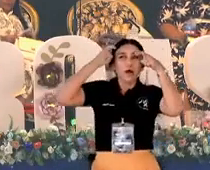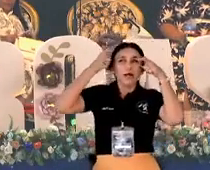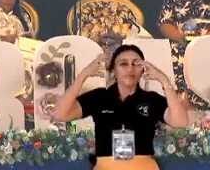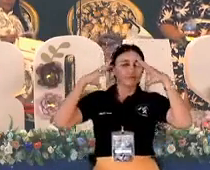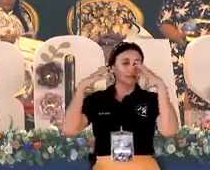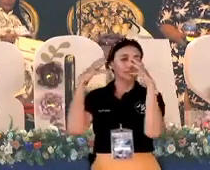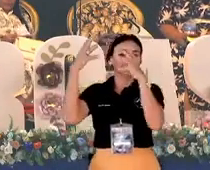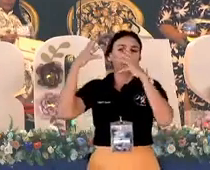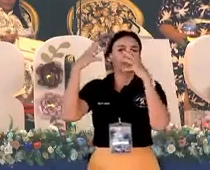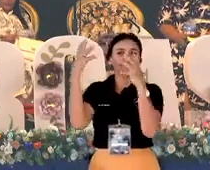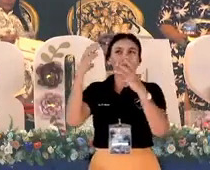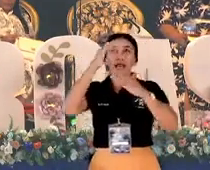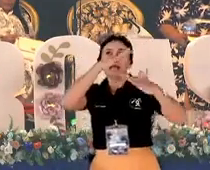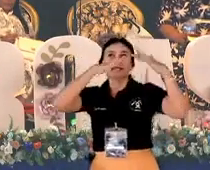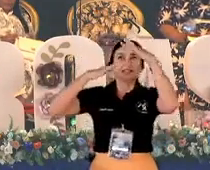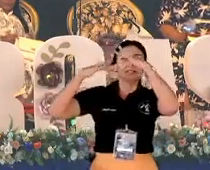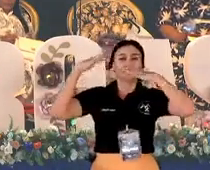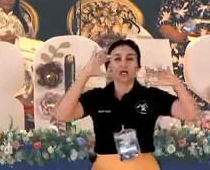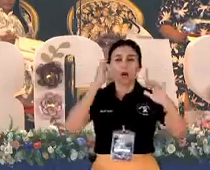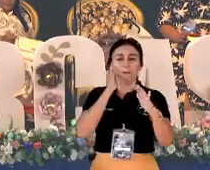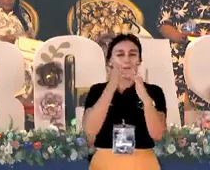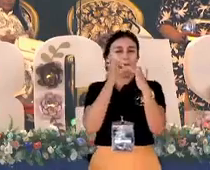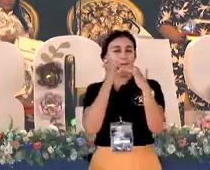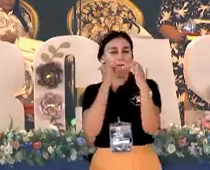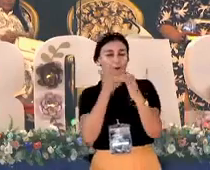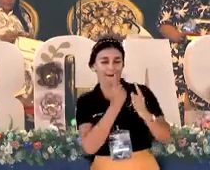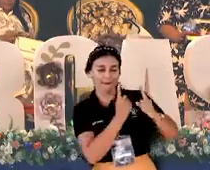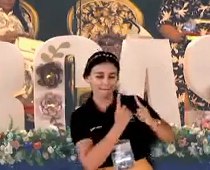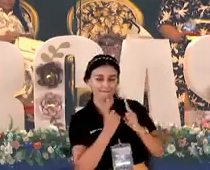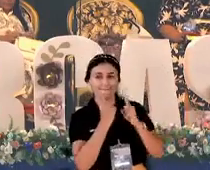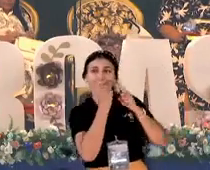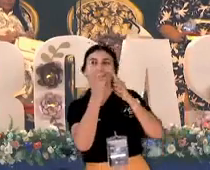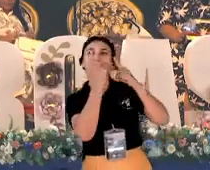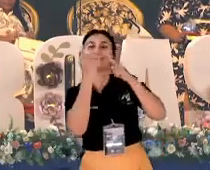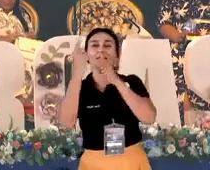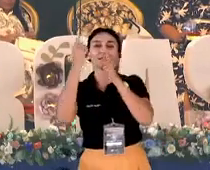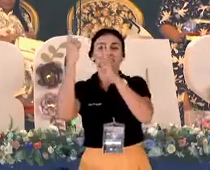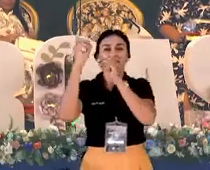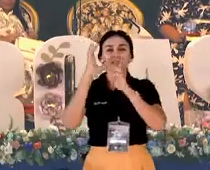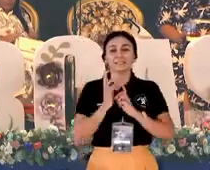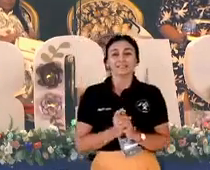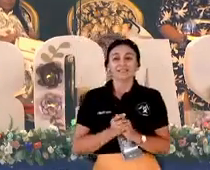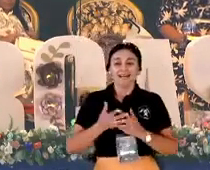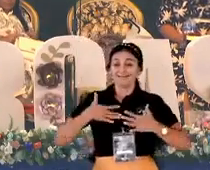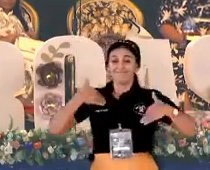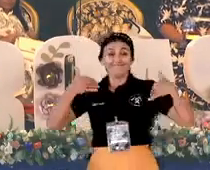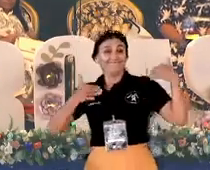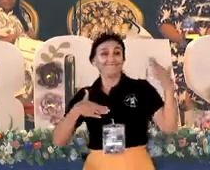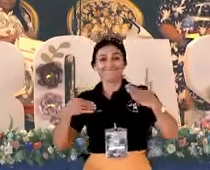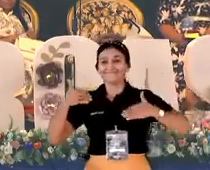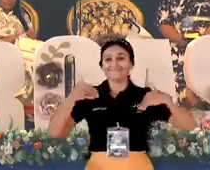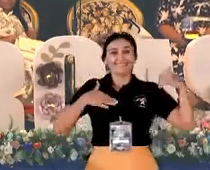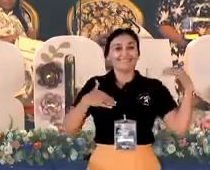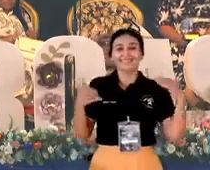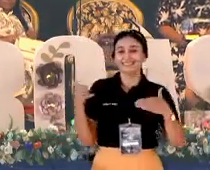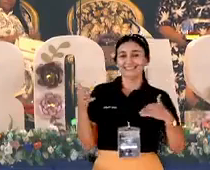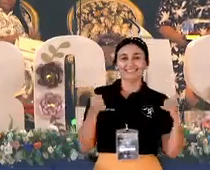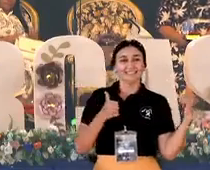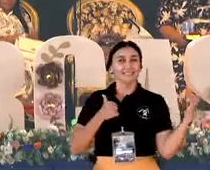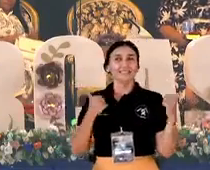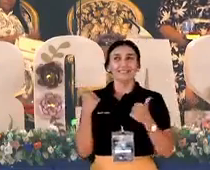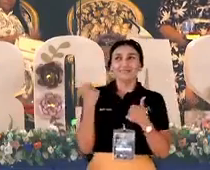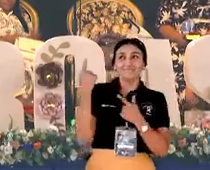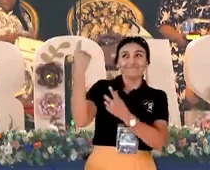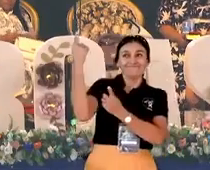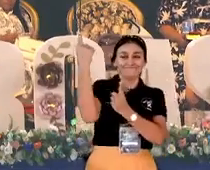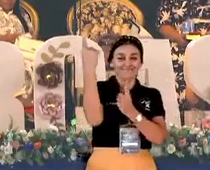el cielo. Pronto suena la trompeta y con Cristo nos iremos. Alégrate, hermano mío, con regocijo sincero, que el que